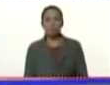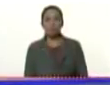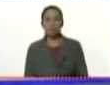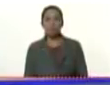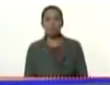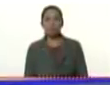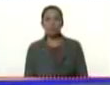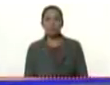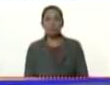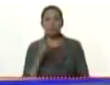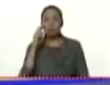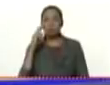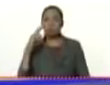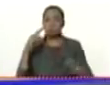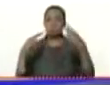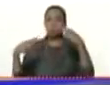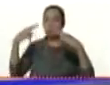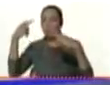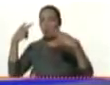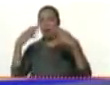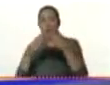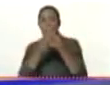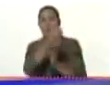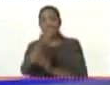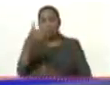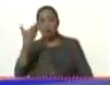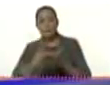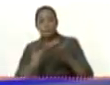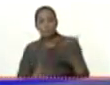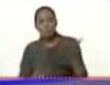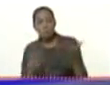He escuchado atentamente todas las propuestas.